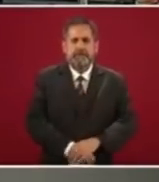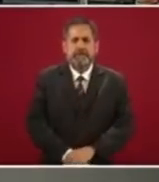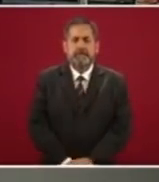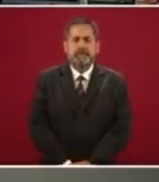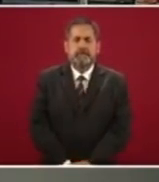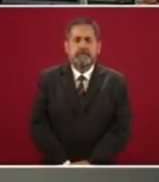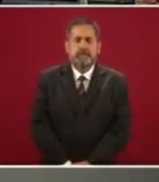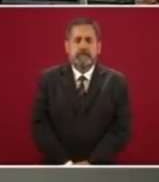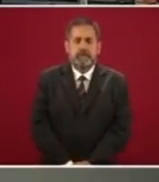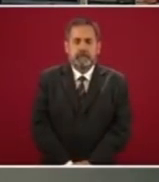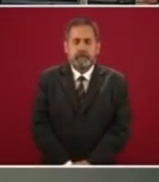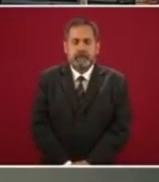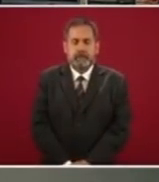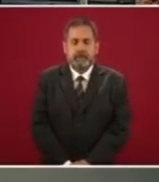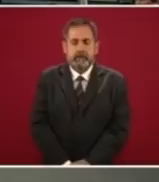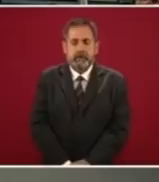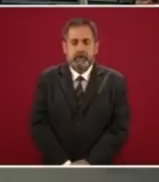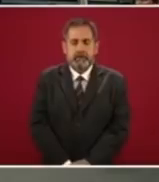presidente.